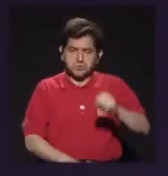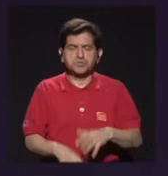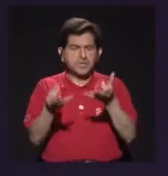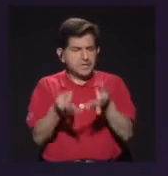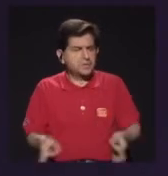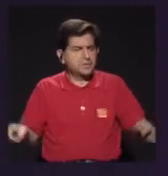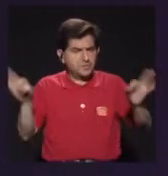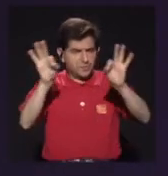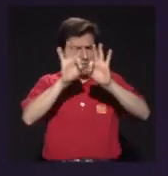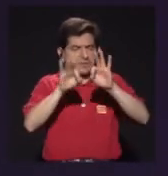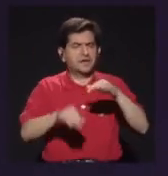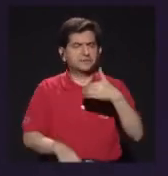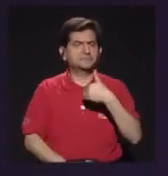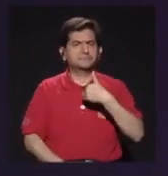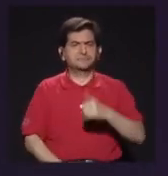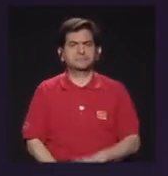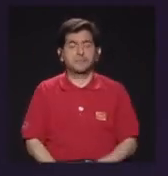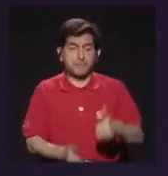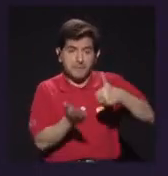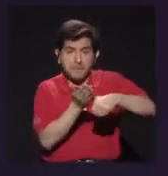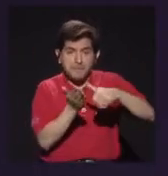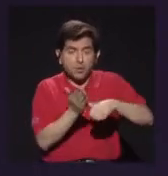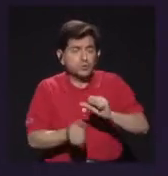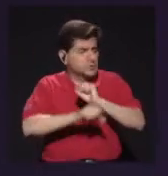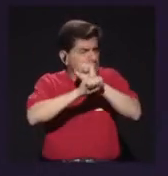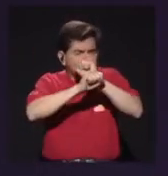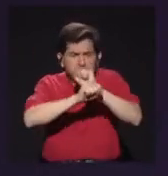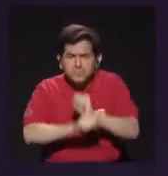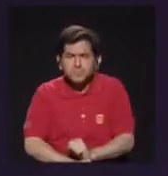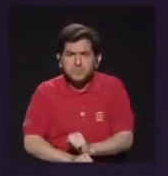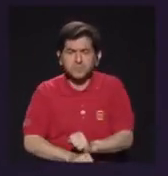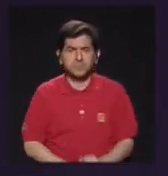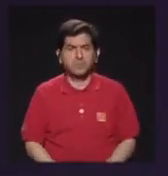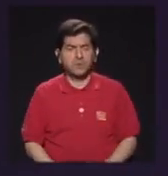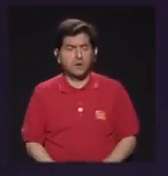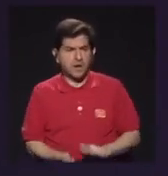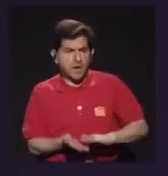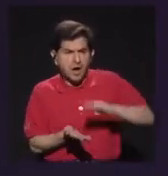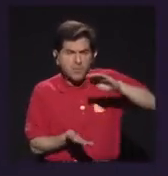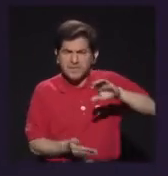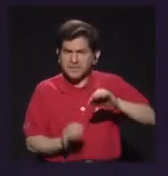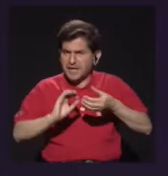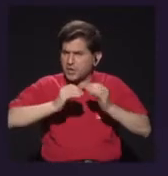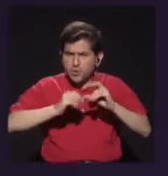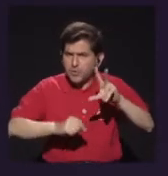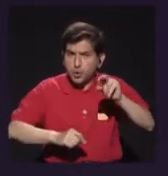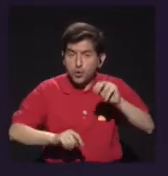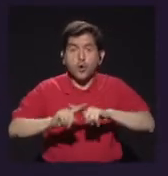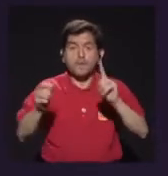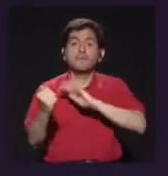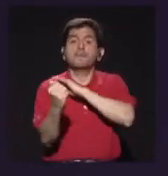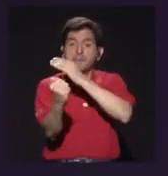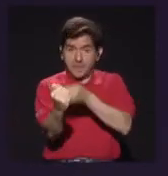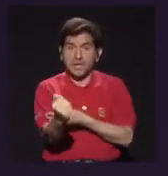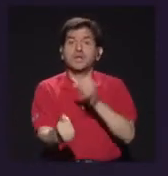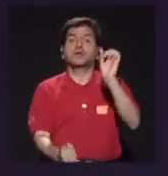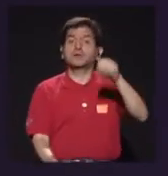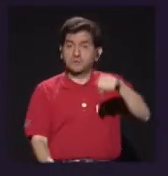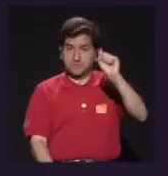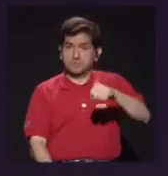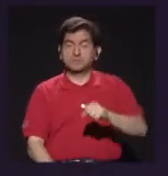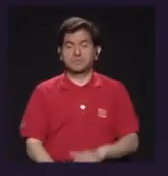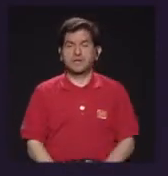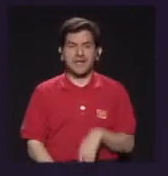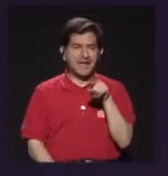fundamentales y estos votos ultra conservadores pues han subido no tanto en número pero sin poder y eso es tal vez